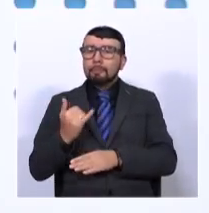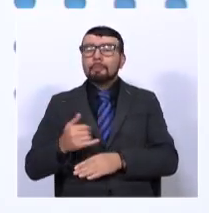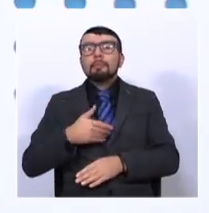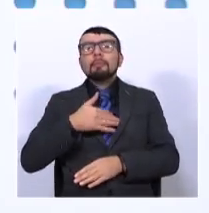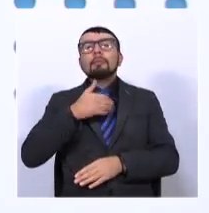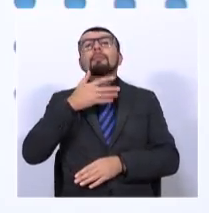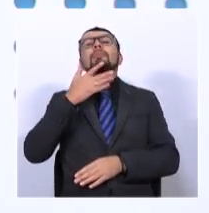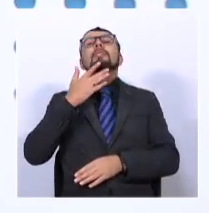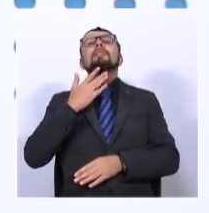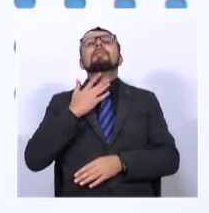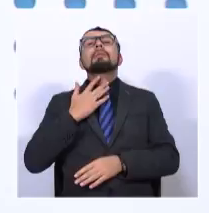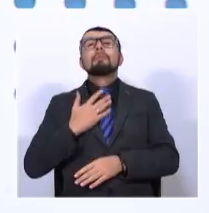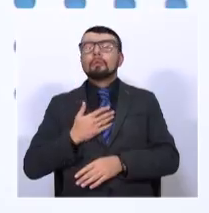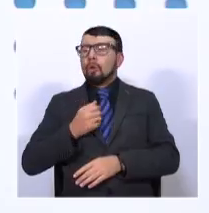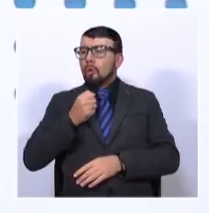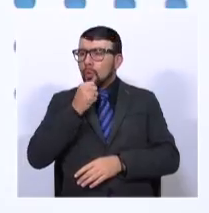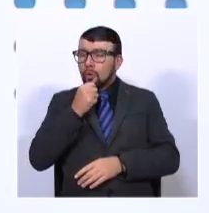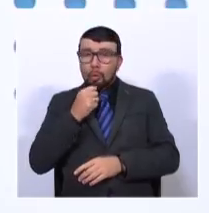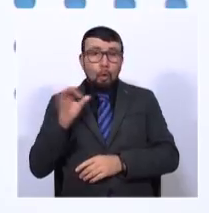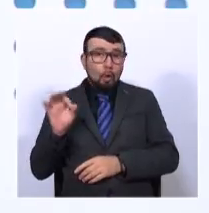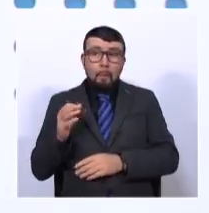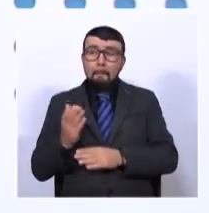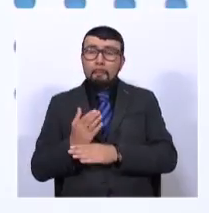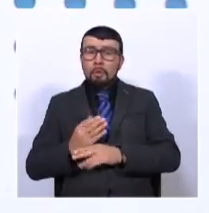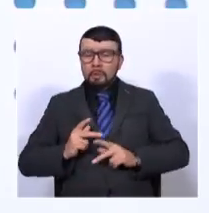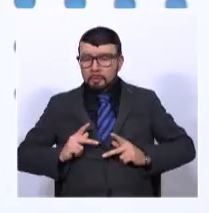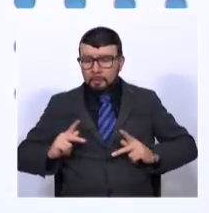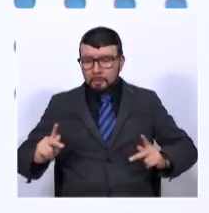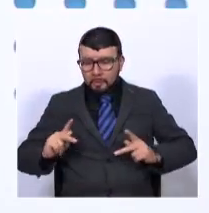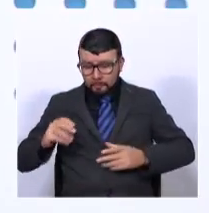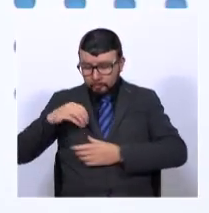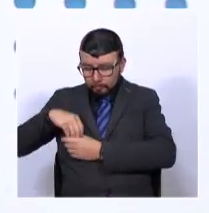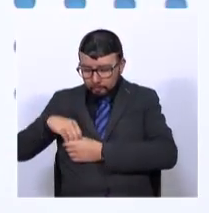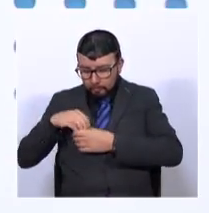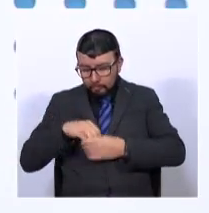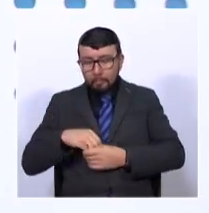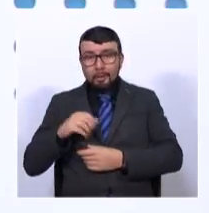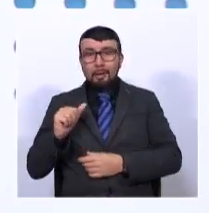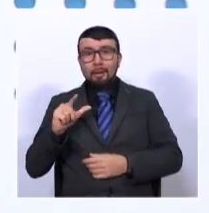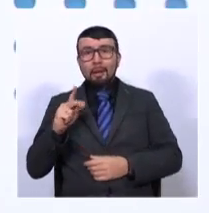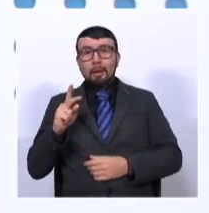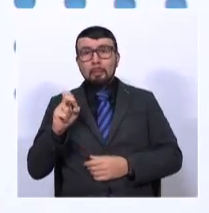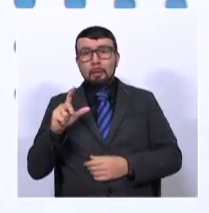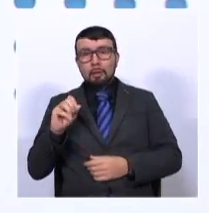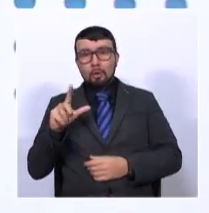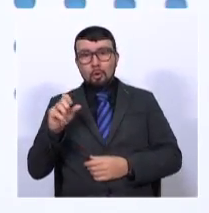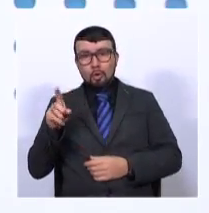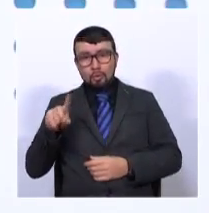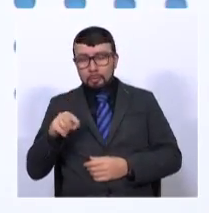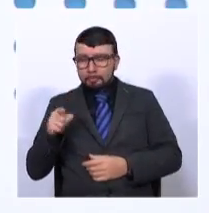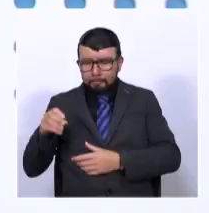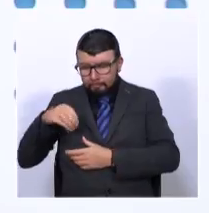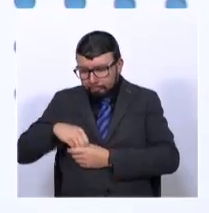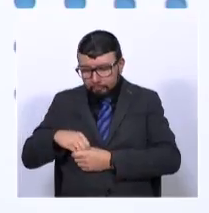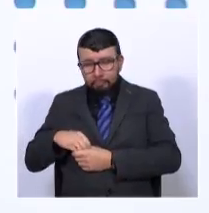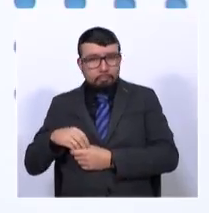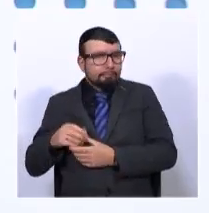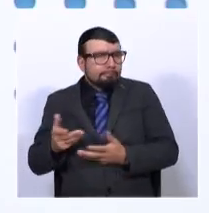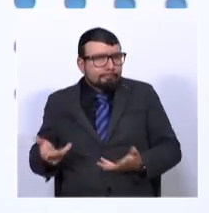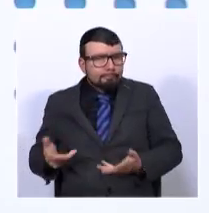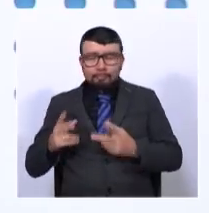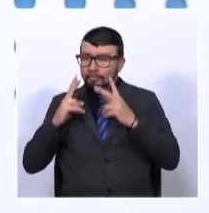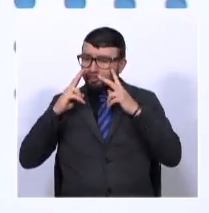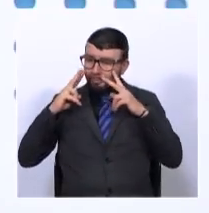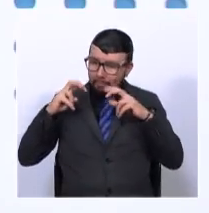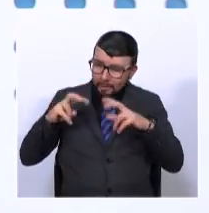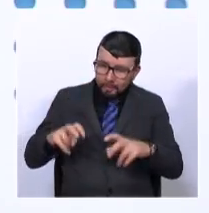puede haber problemas ya a nivel pulmonar, a nivel de los alvéolos, en la parte más baja de los pulmones, y cualquiera de estas